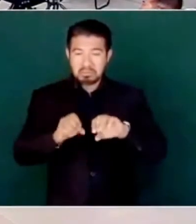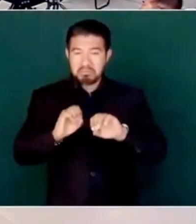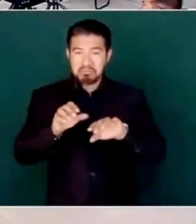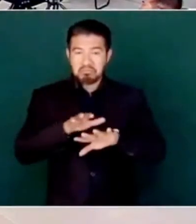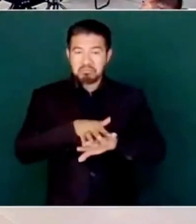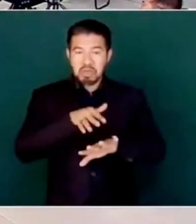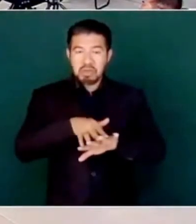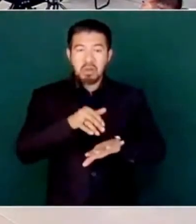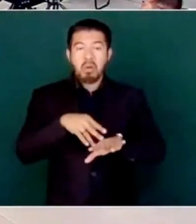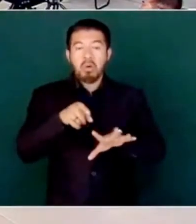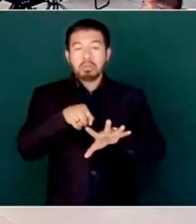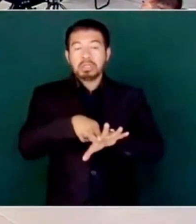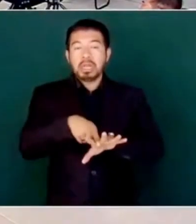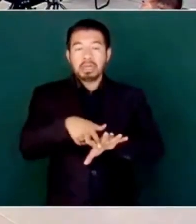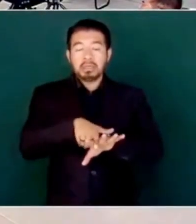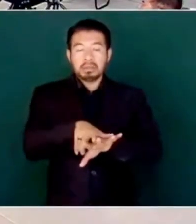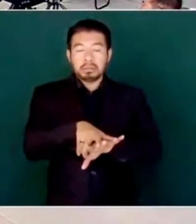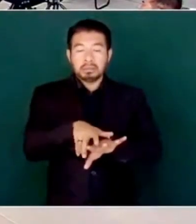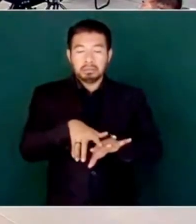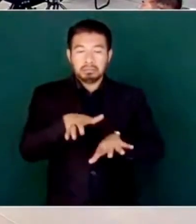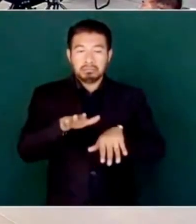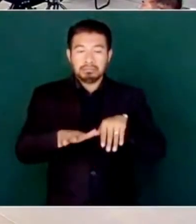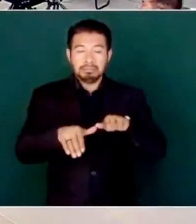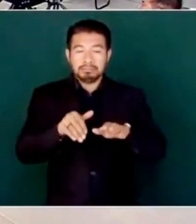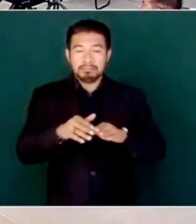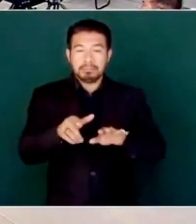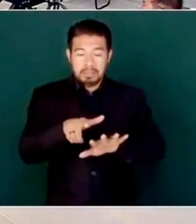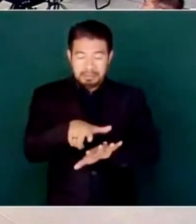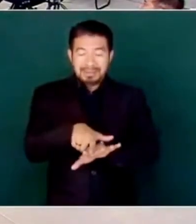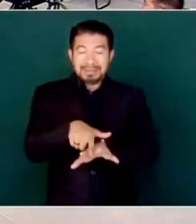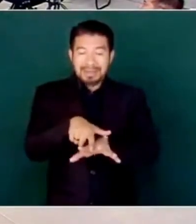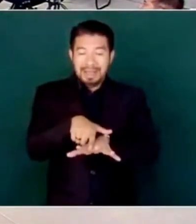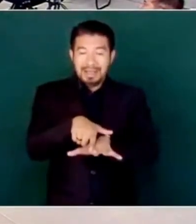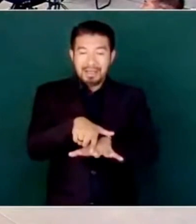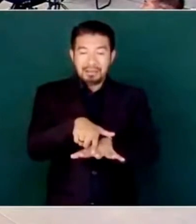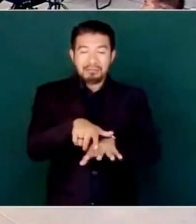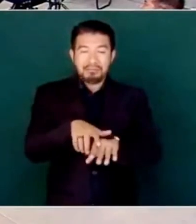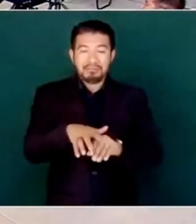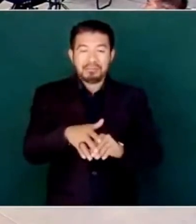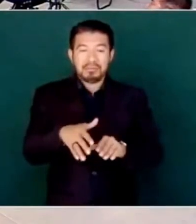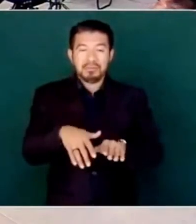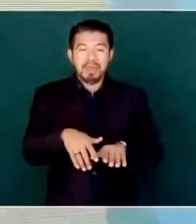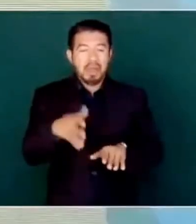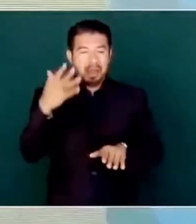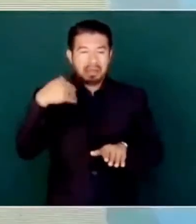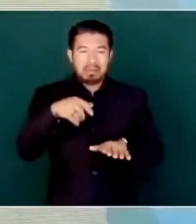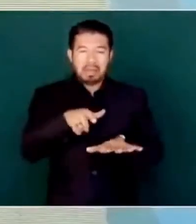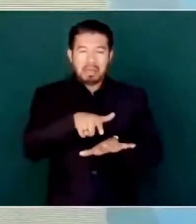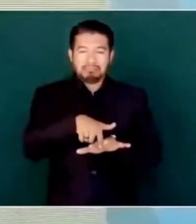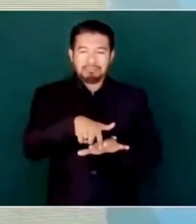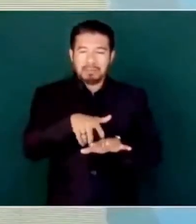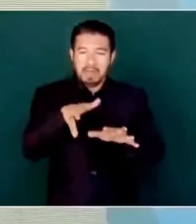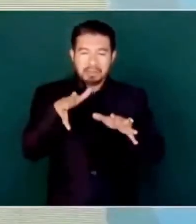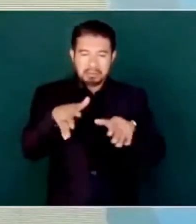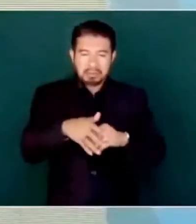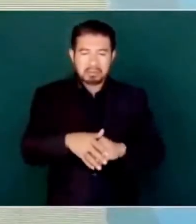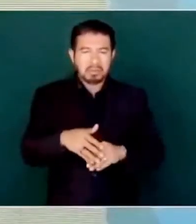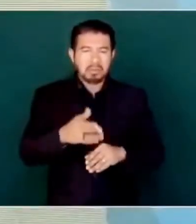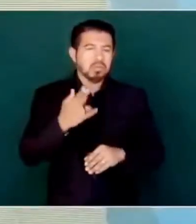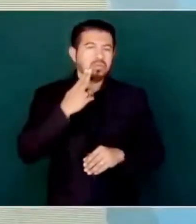y en chanclas, la pata de gallo se usaba mucho en los pueblos, se